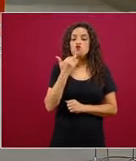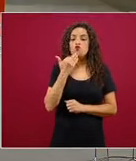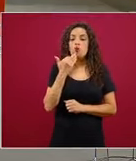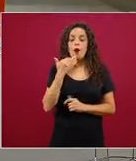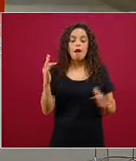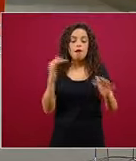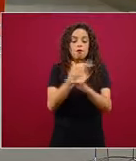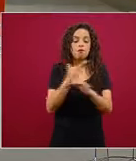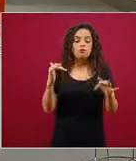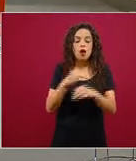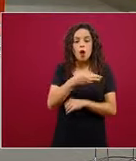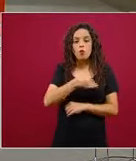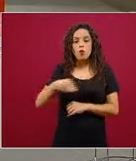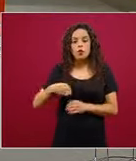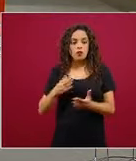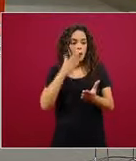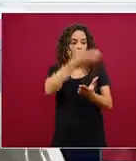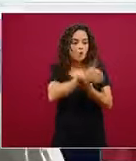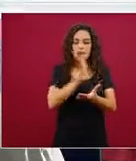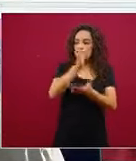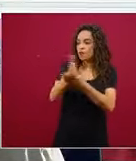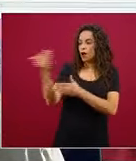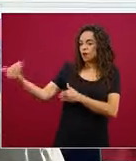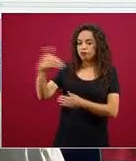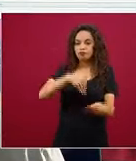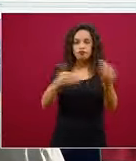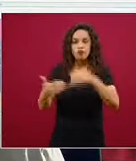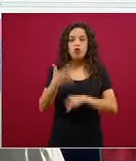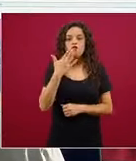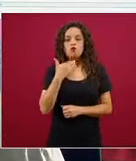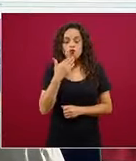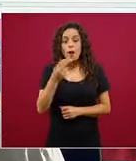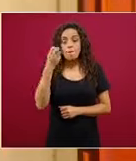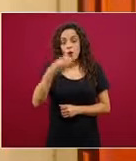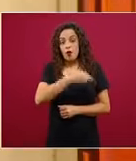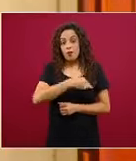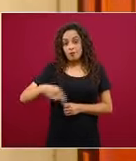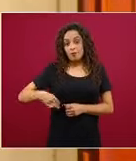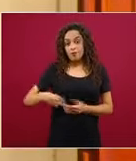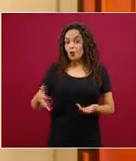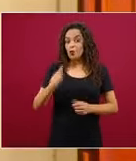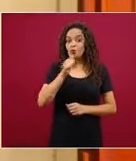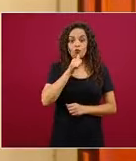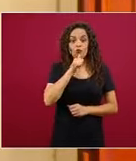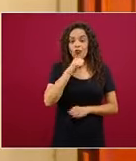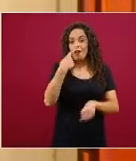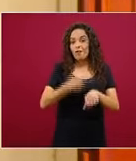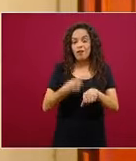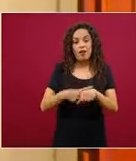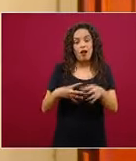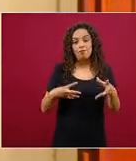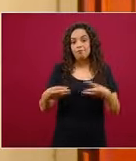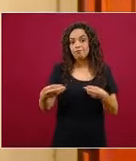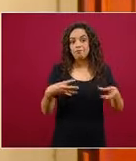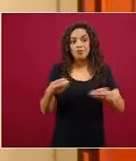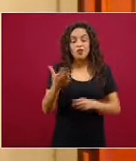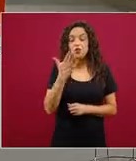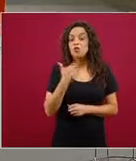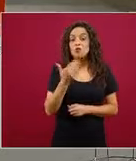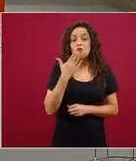muchos de ellos, puede haber sido el motivo principal por el cual muchos municipios todavía no han presentado presencia de